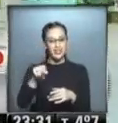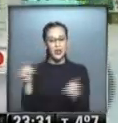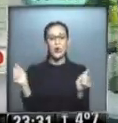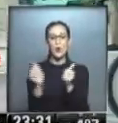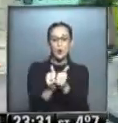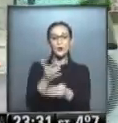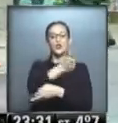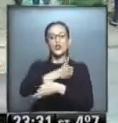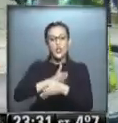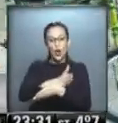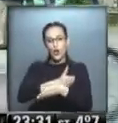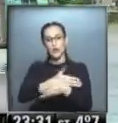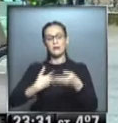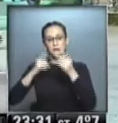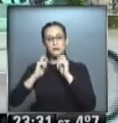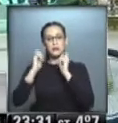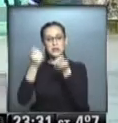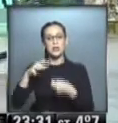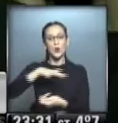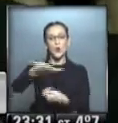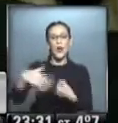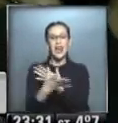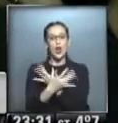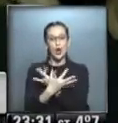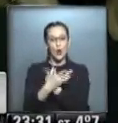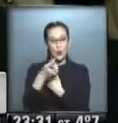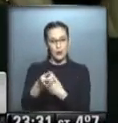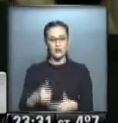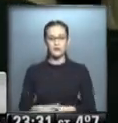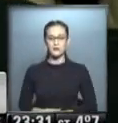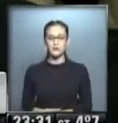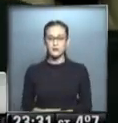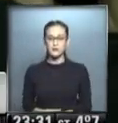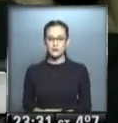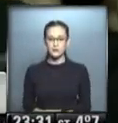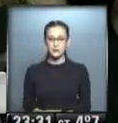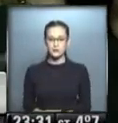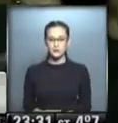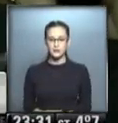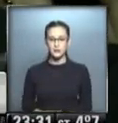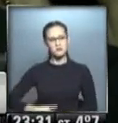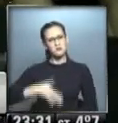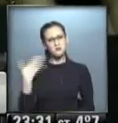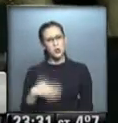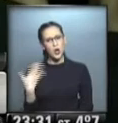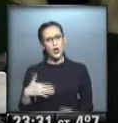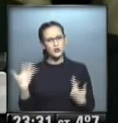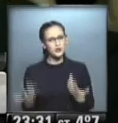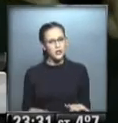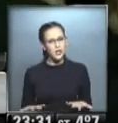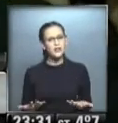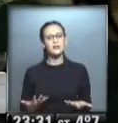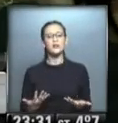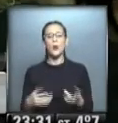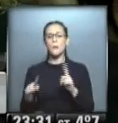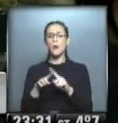Daniel Scioli, visitaron Lomas de Zamora. Estamos más que satisfechos porque habíamos comenzado una elección, que es lógico, un dirigente